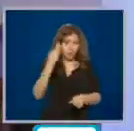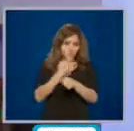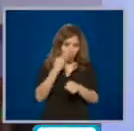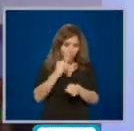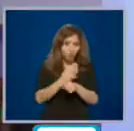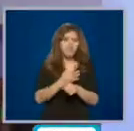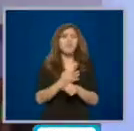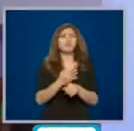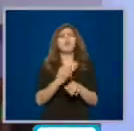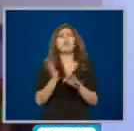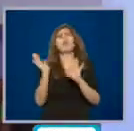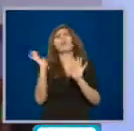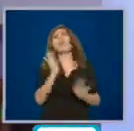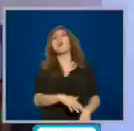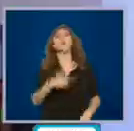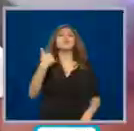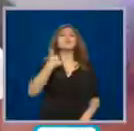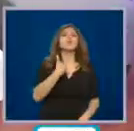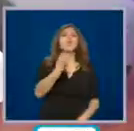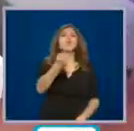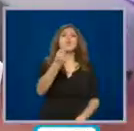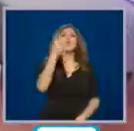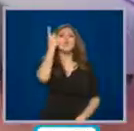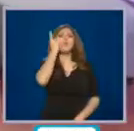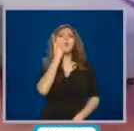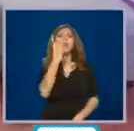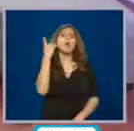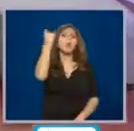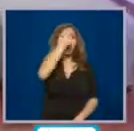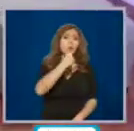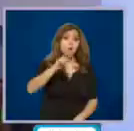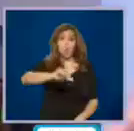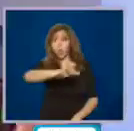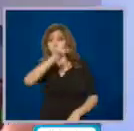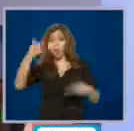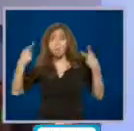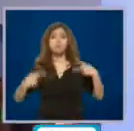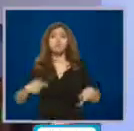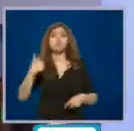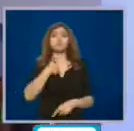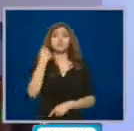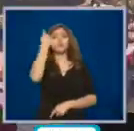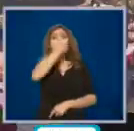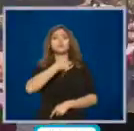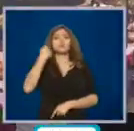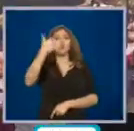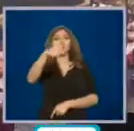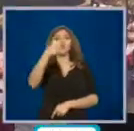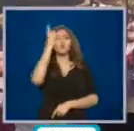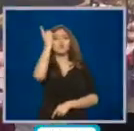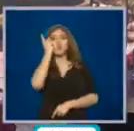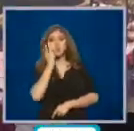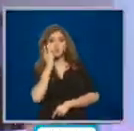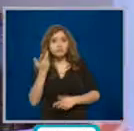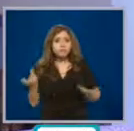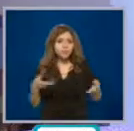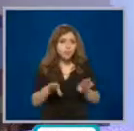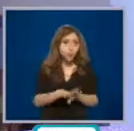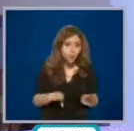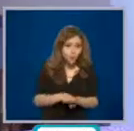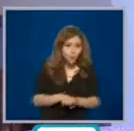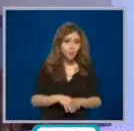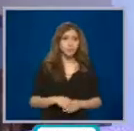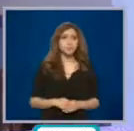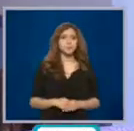hay no, es que yo soy de poco dormir, yo duermo 4 horas, y el otro, no, yo duermo 12, no, Qué yo rico, soy qué uno, suerte. o sea, Ni mucho